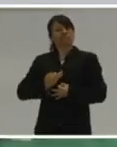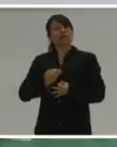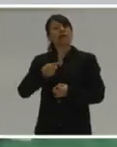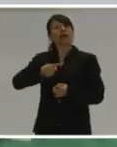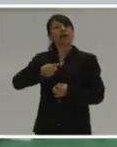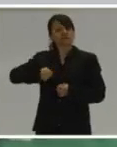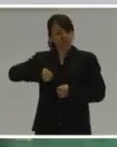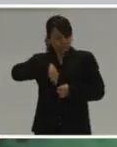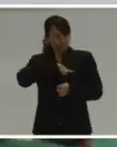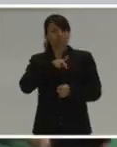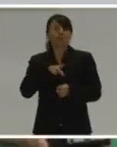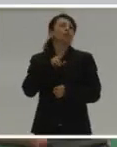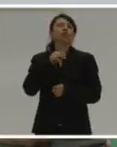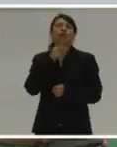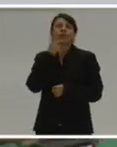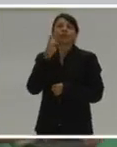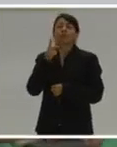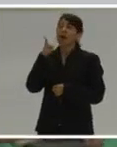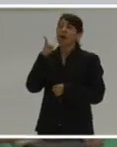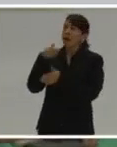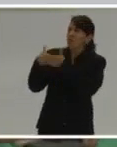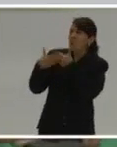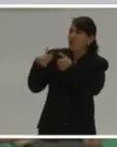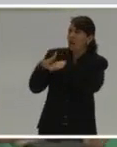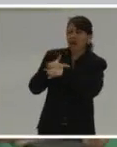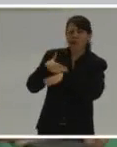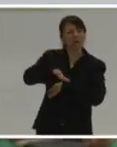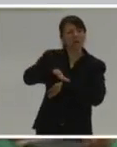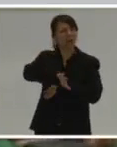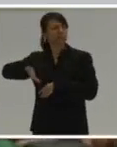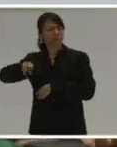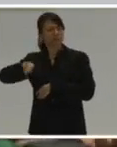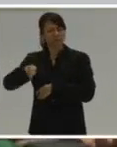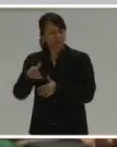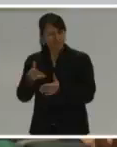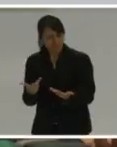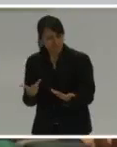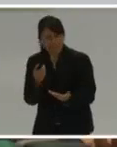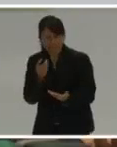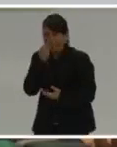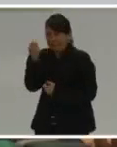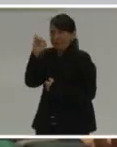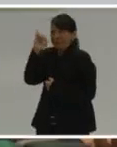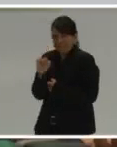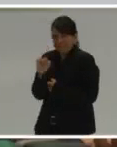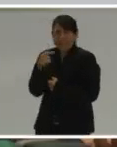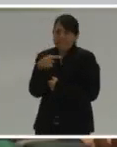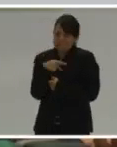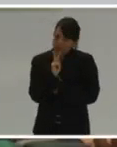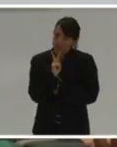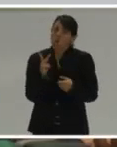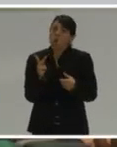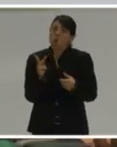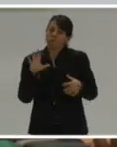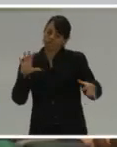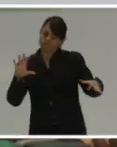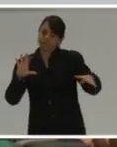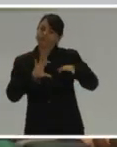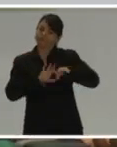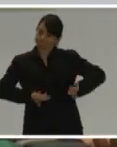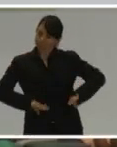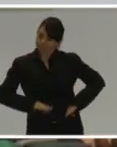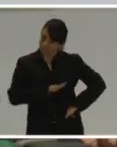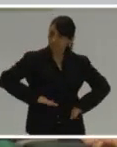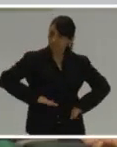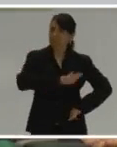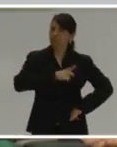sí, pero que también existan las condiciones, como por ejemplo la llegada del internet, ¿no?